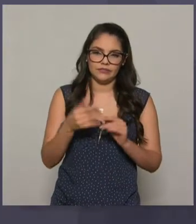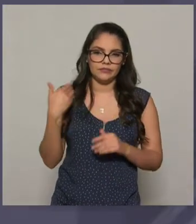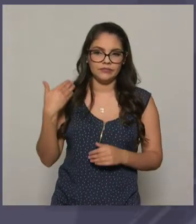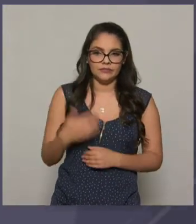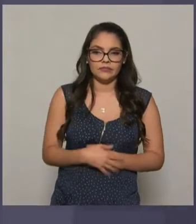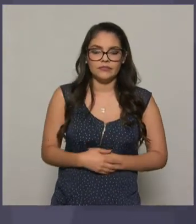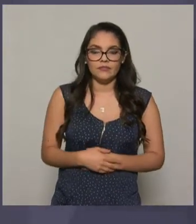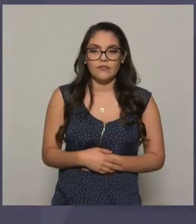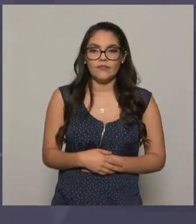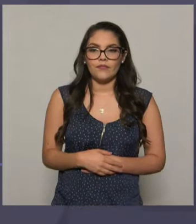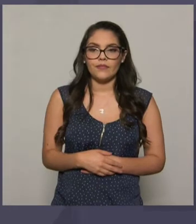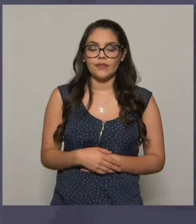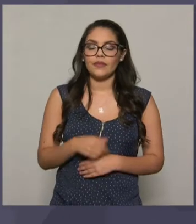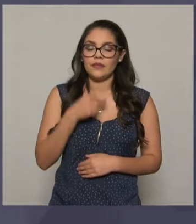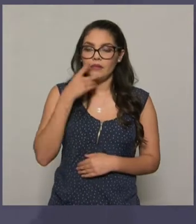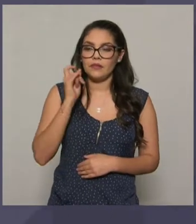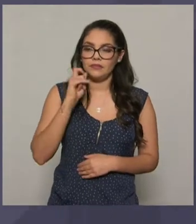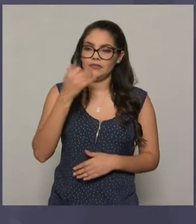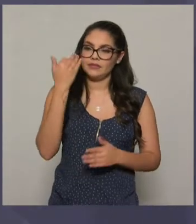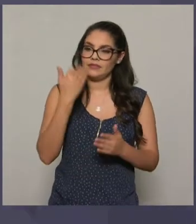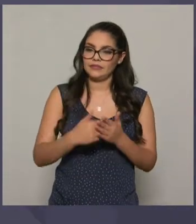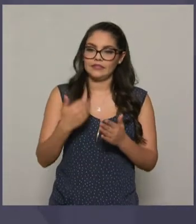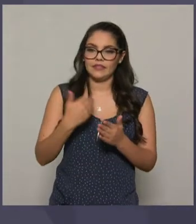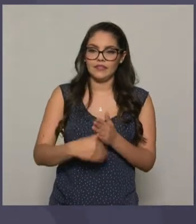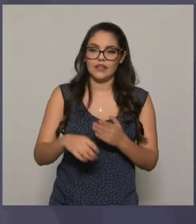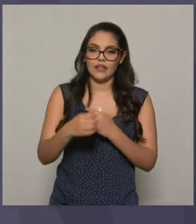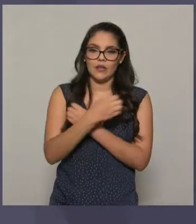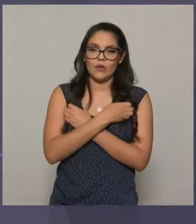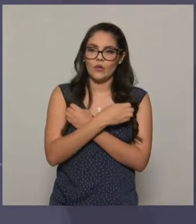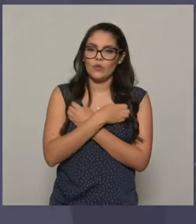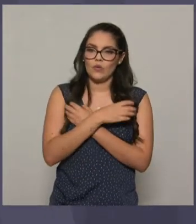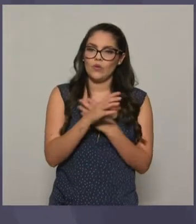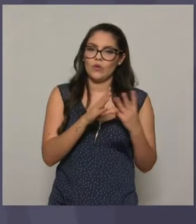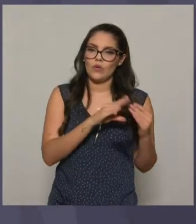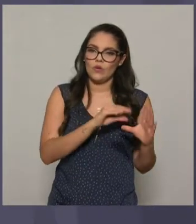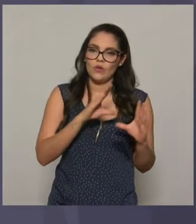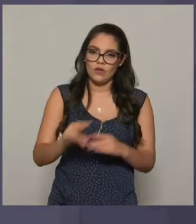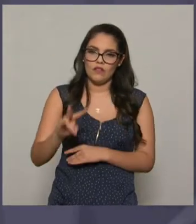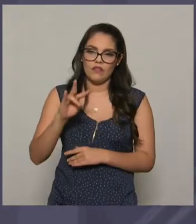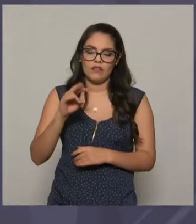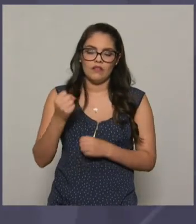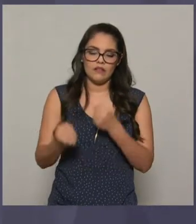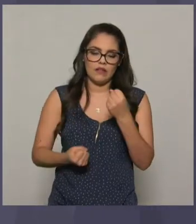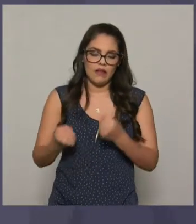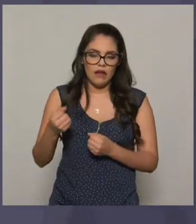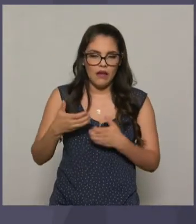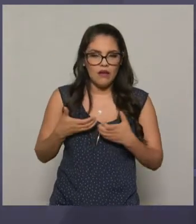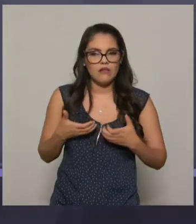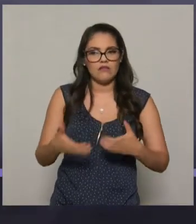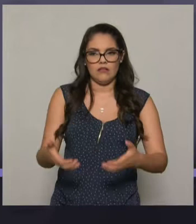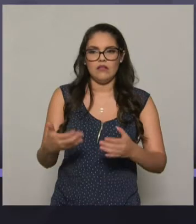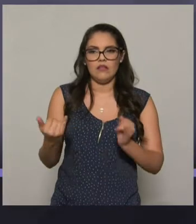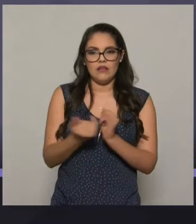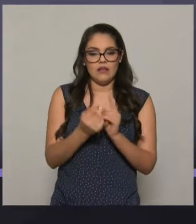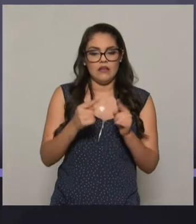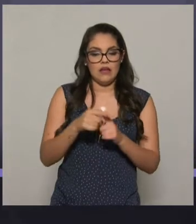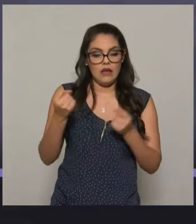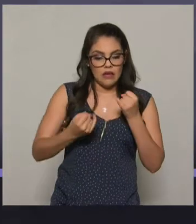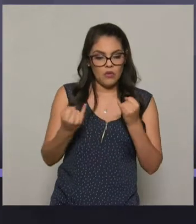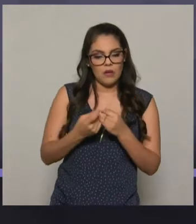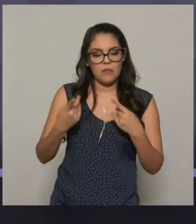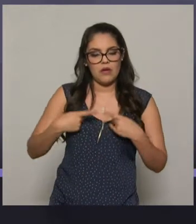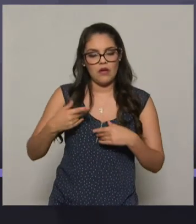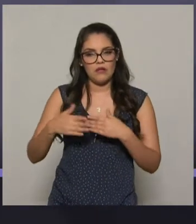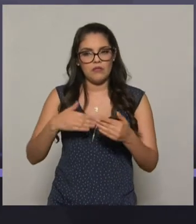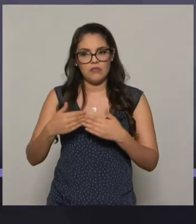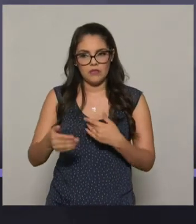Pues yo creo que, Mariana, estamos hablando de una falta total de educación vial, ¿no? Para todos nosotros, tanto para los automovilistas como para los peatones.